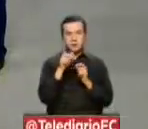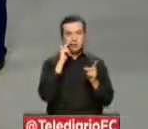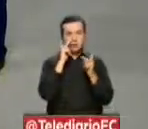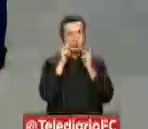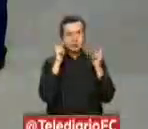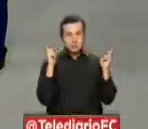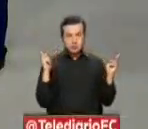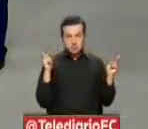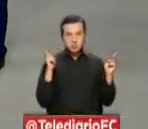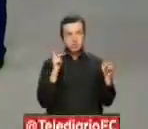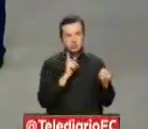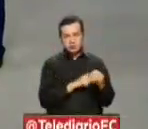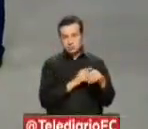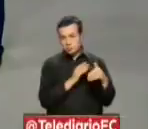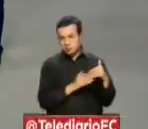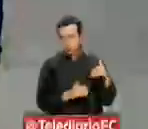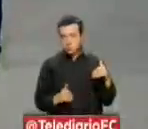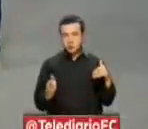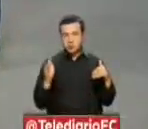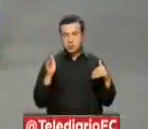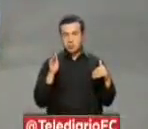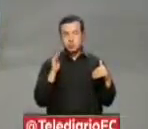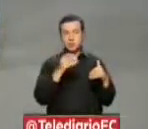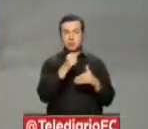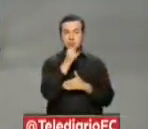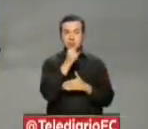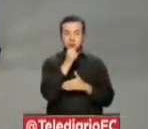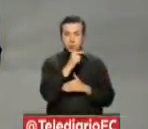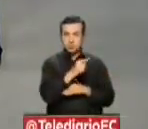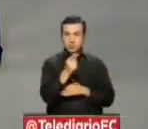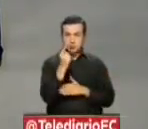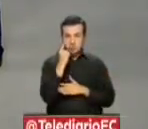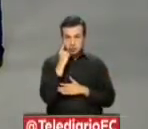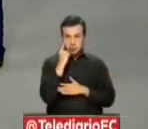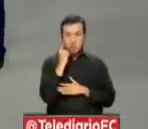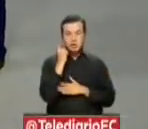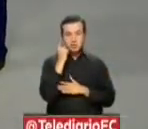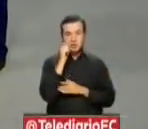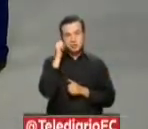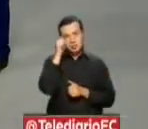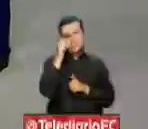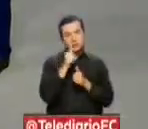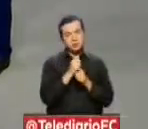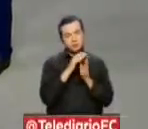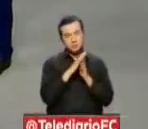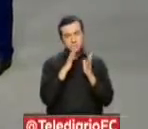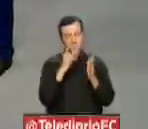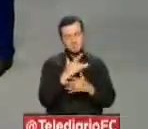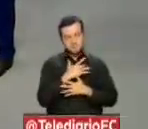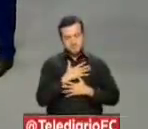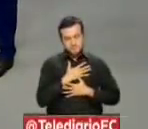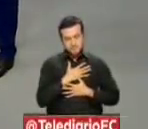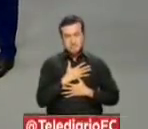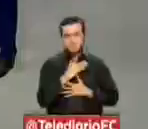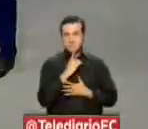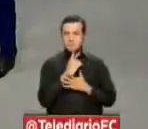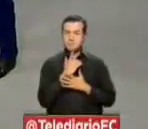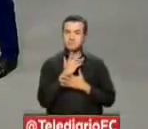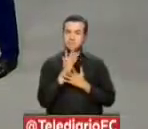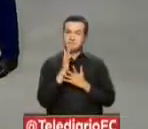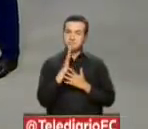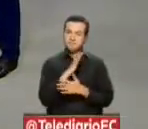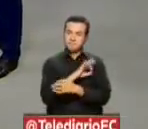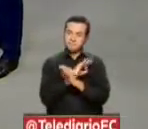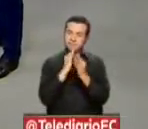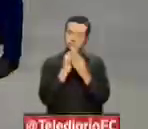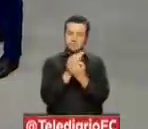vimos largo tiempo actuar a través de los medios de comunicación, creo que lo recordamos con mucho cariño. ¿Qué es esta resignación para su